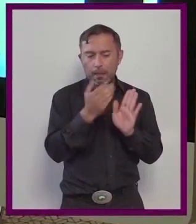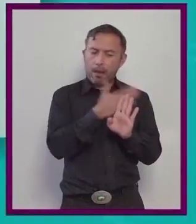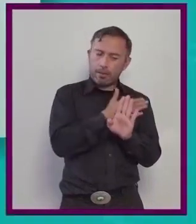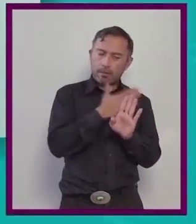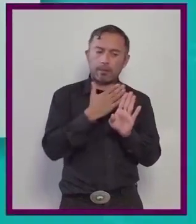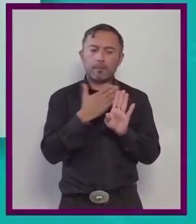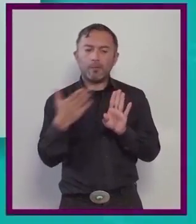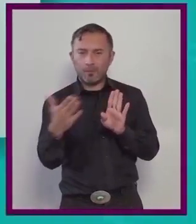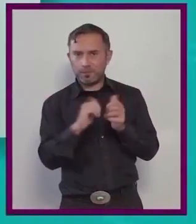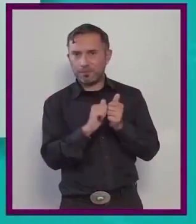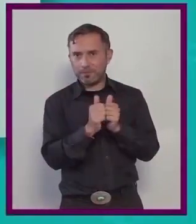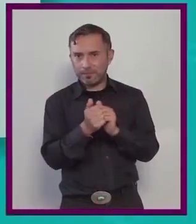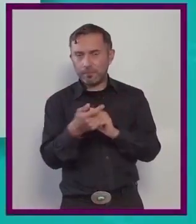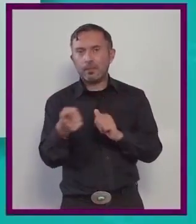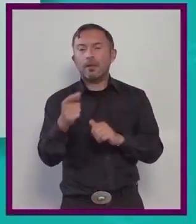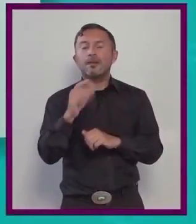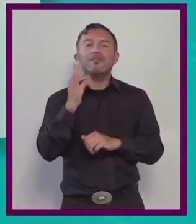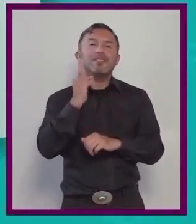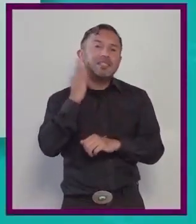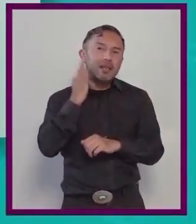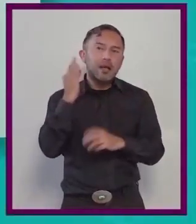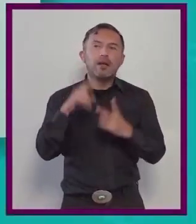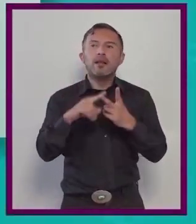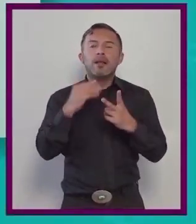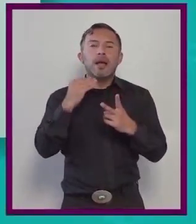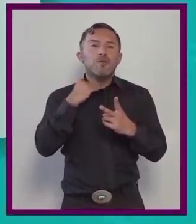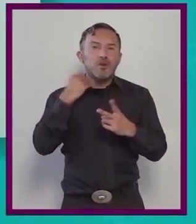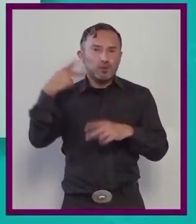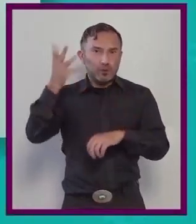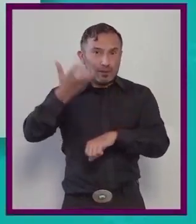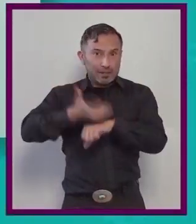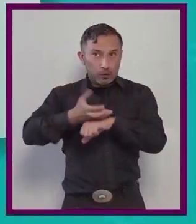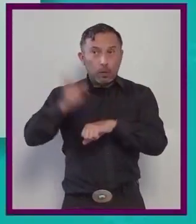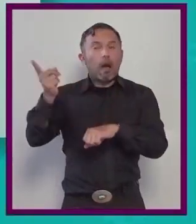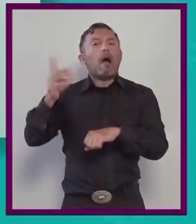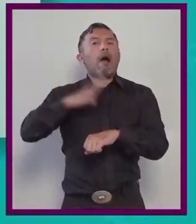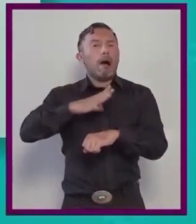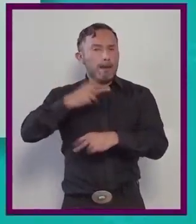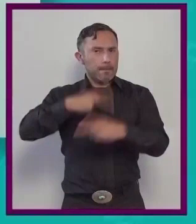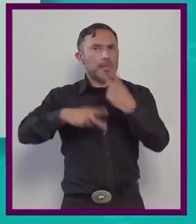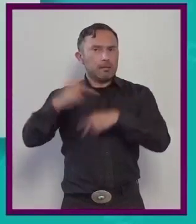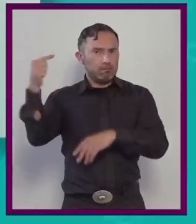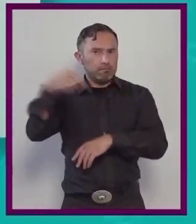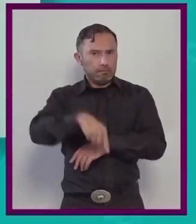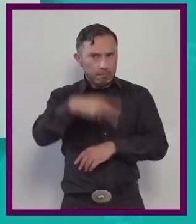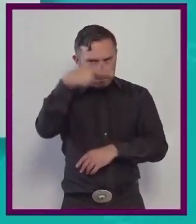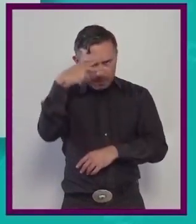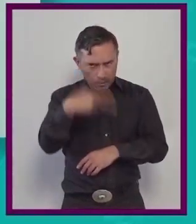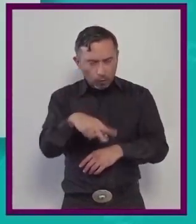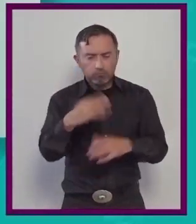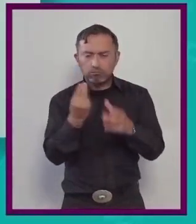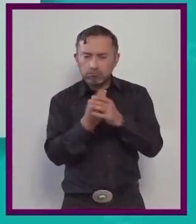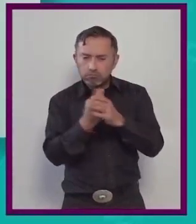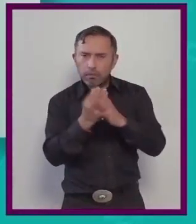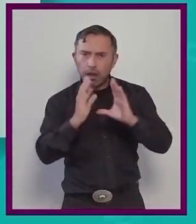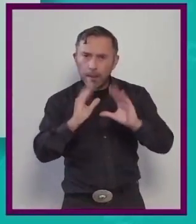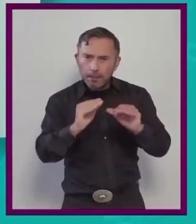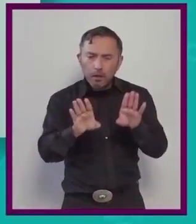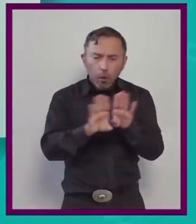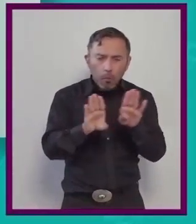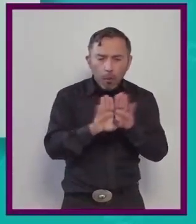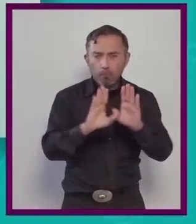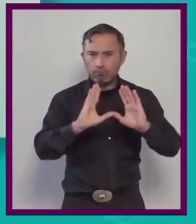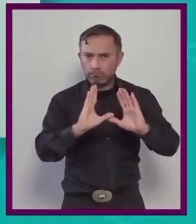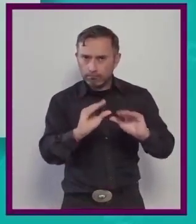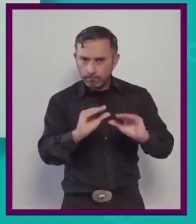sistemas, personas de fiscales, abogados de Estados Unidos vinieron a capacitarnos